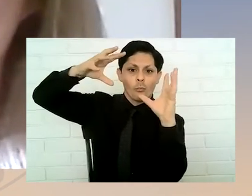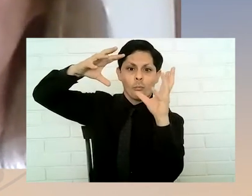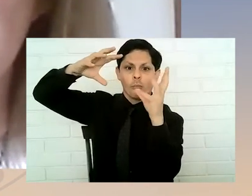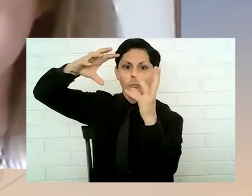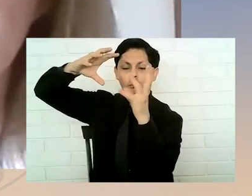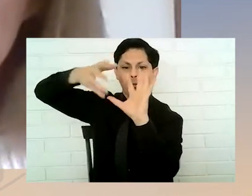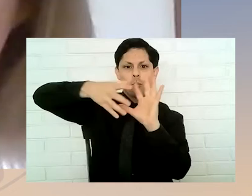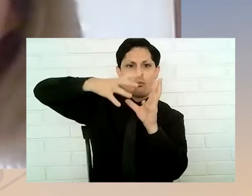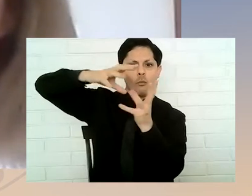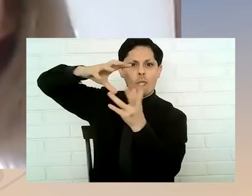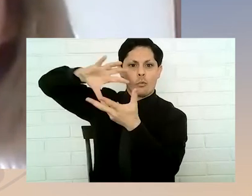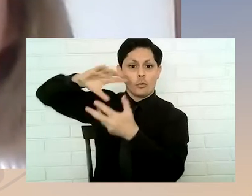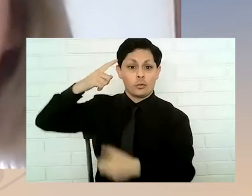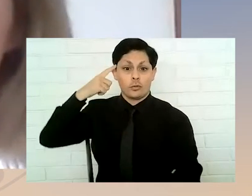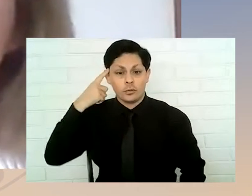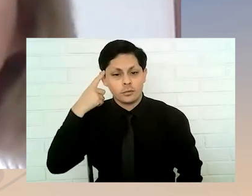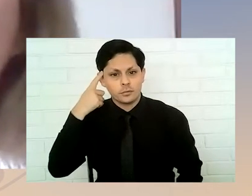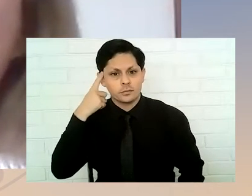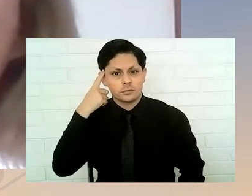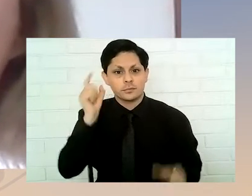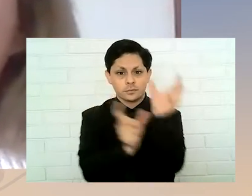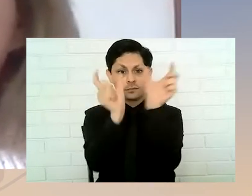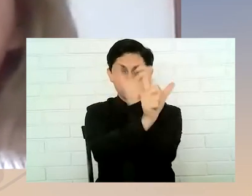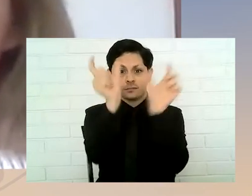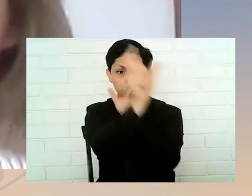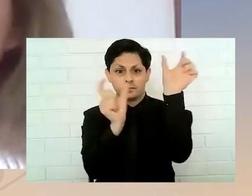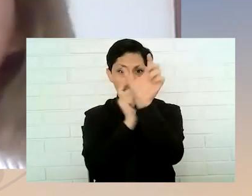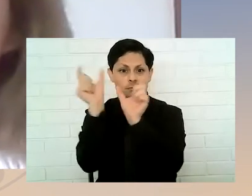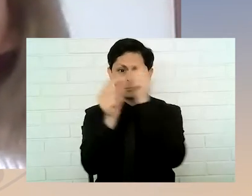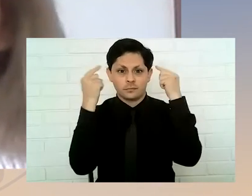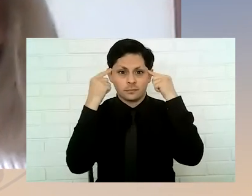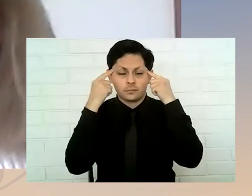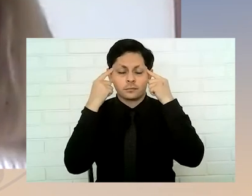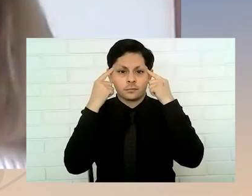que ustedes que saben más que yo en este ámbito